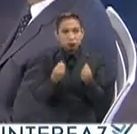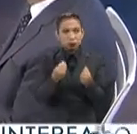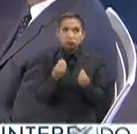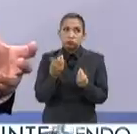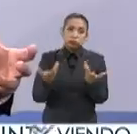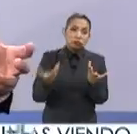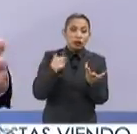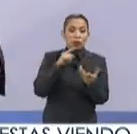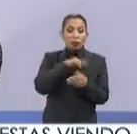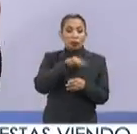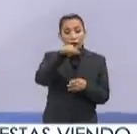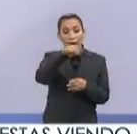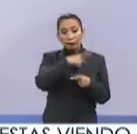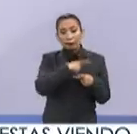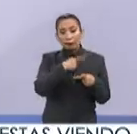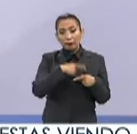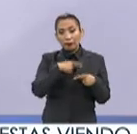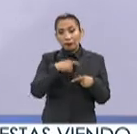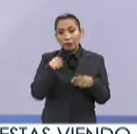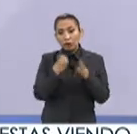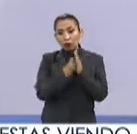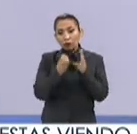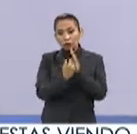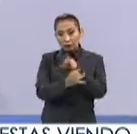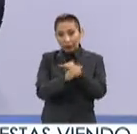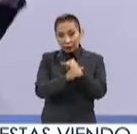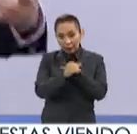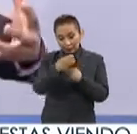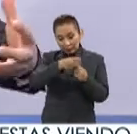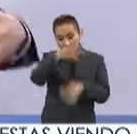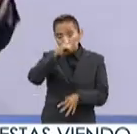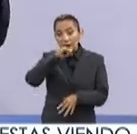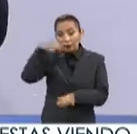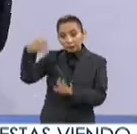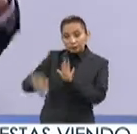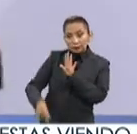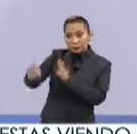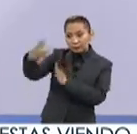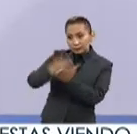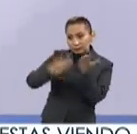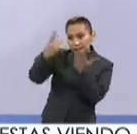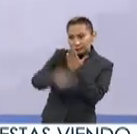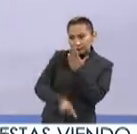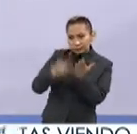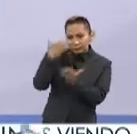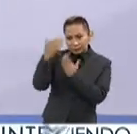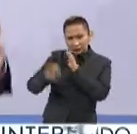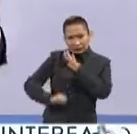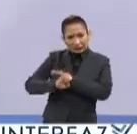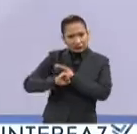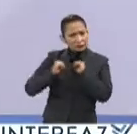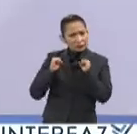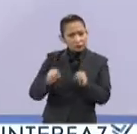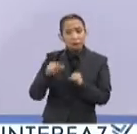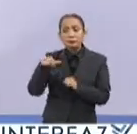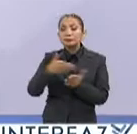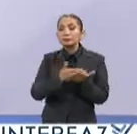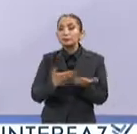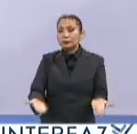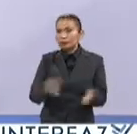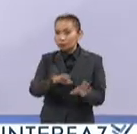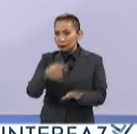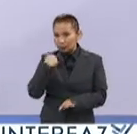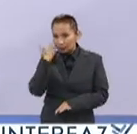de ofertantes en términos de cursos a distancia, sino también a profundidad, con planes de estudios muy consolidados, muy sólidos. Ahora bien, me